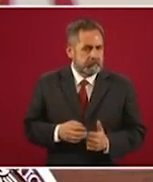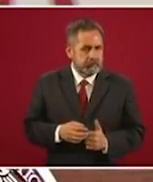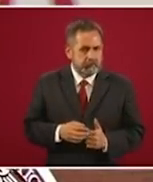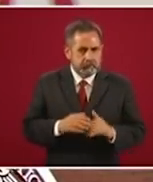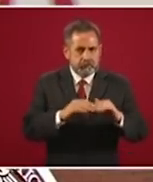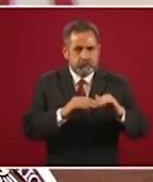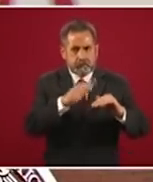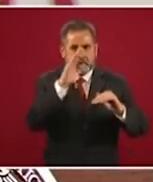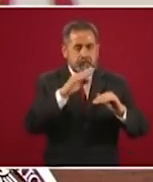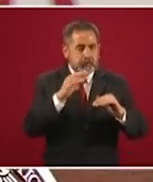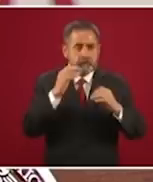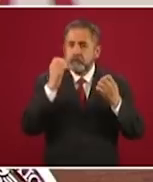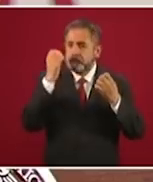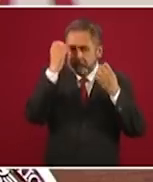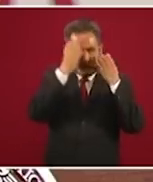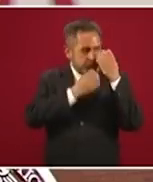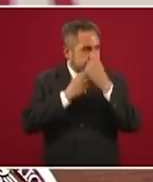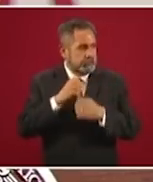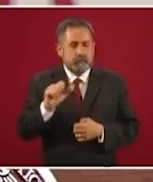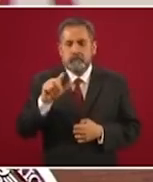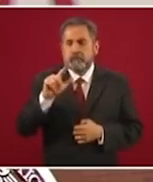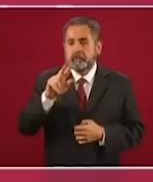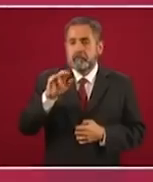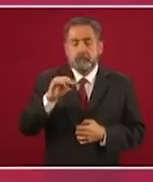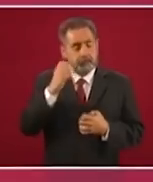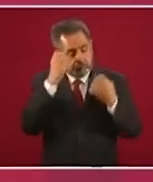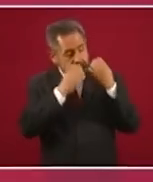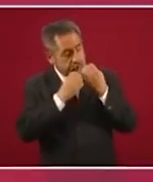a partir de avalúo, para que no haya